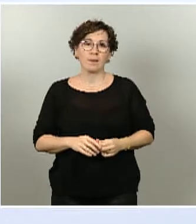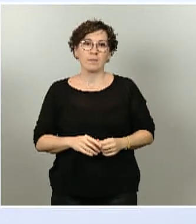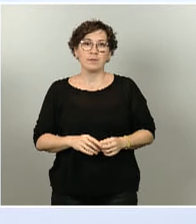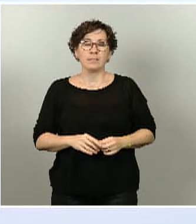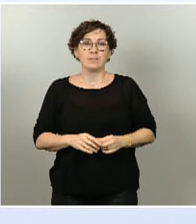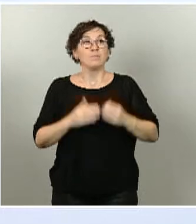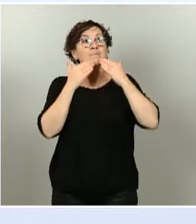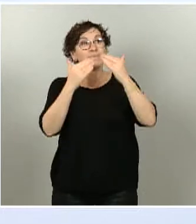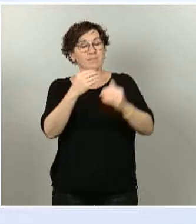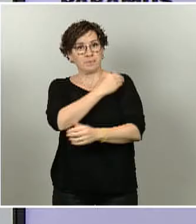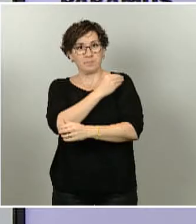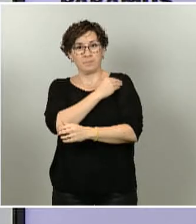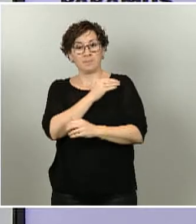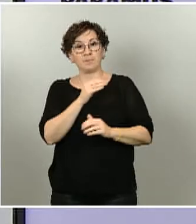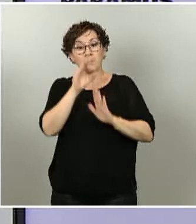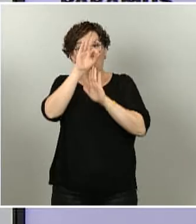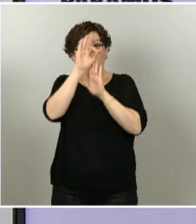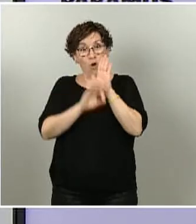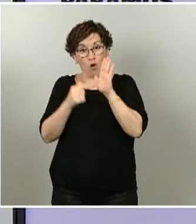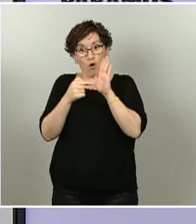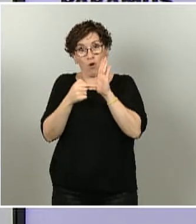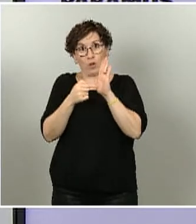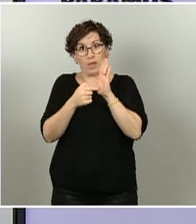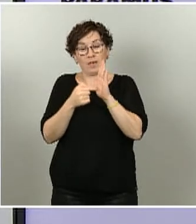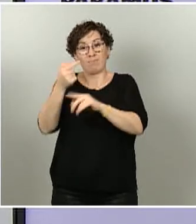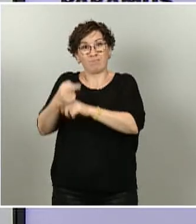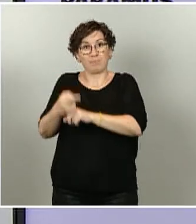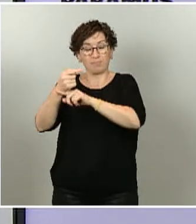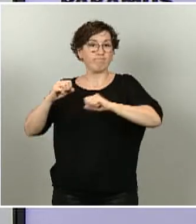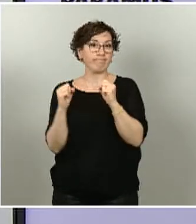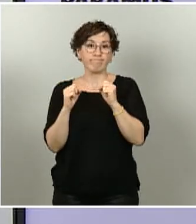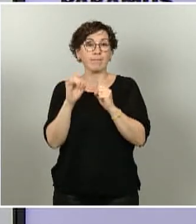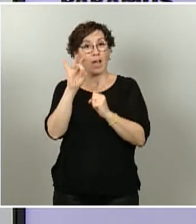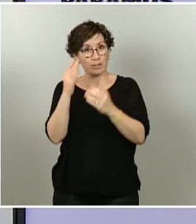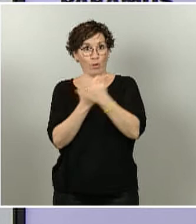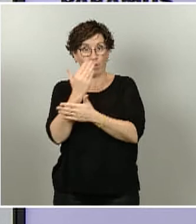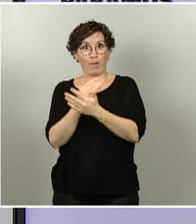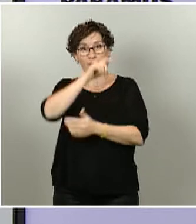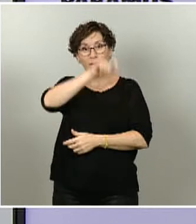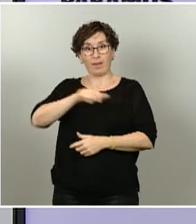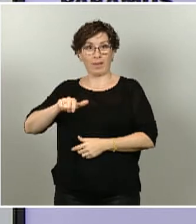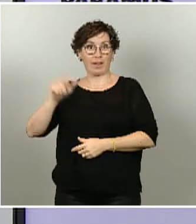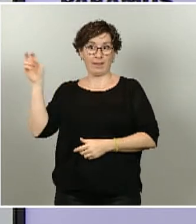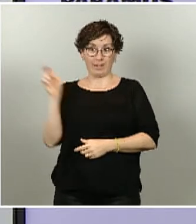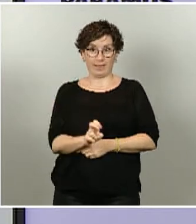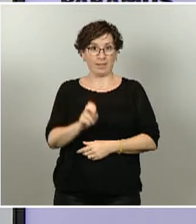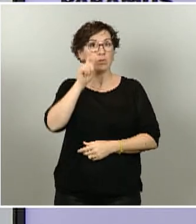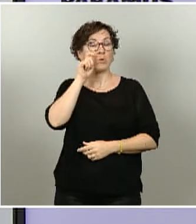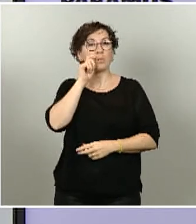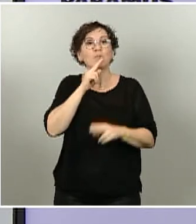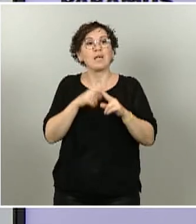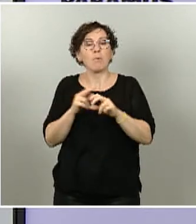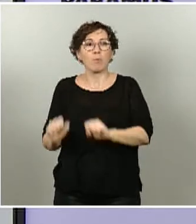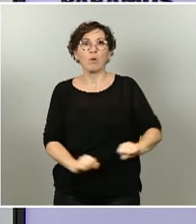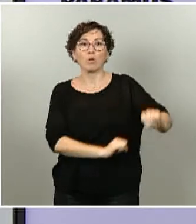que obliga a hacer un periodo de 14 días de cuarentena a aquellas personas que vengan a nuestro país es una orden de protección de la salud pública, tanto